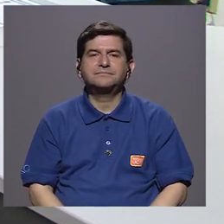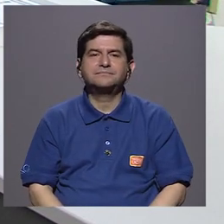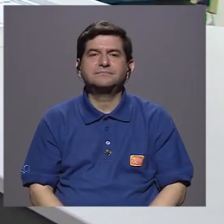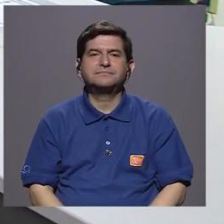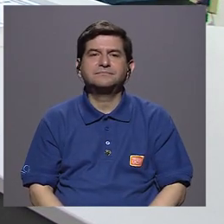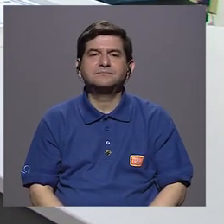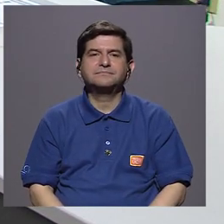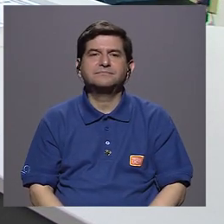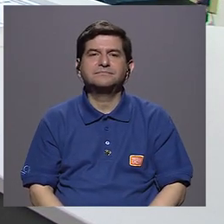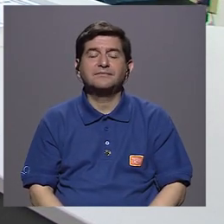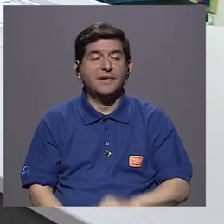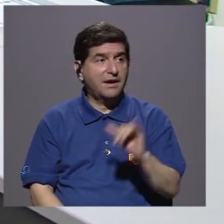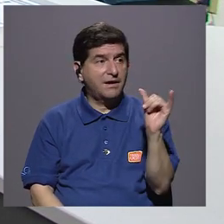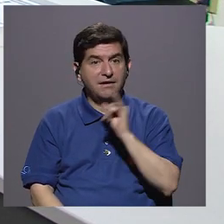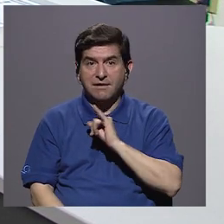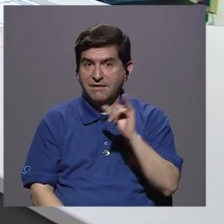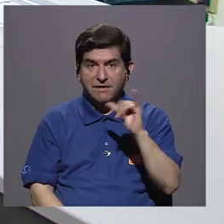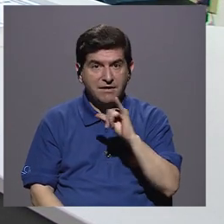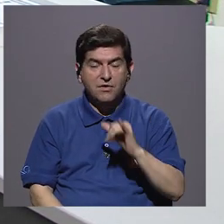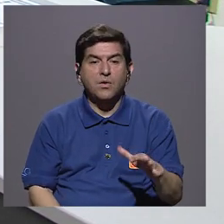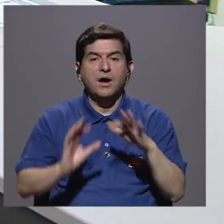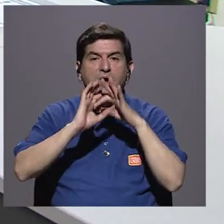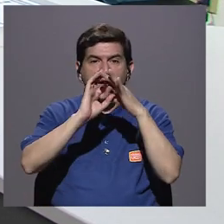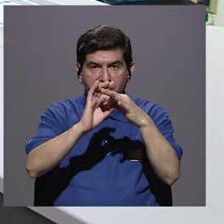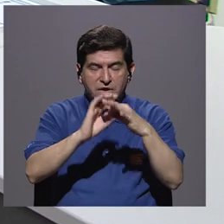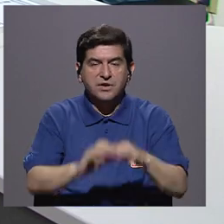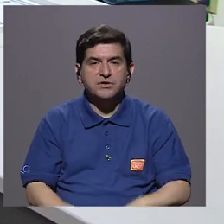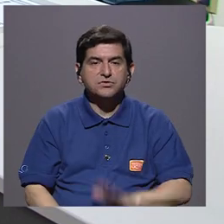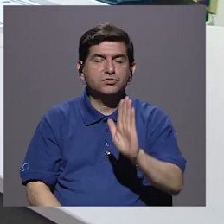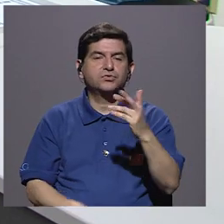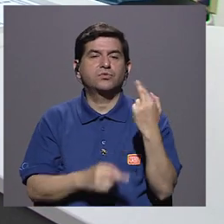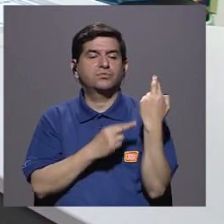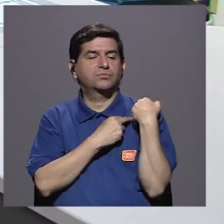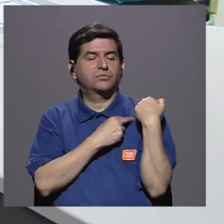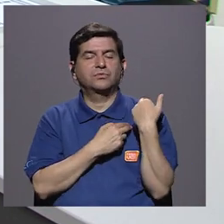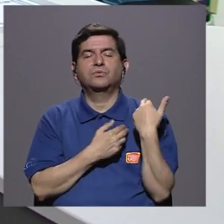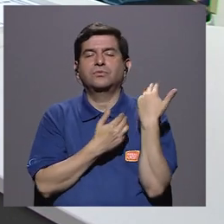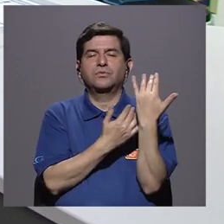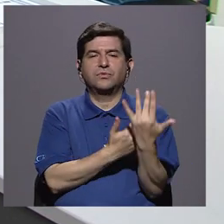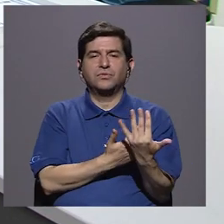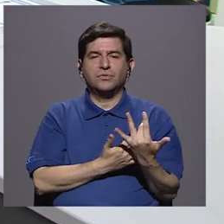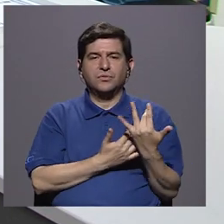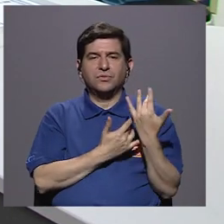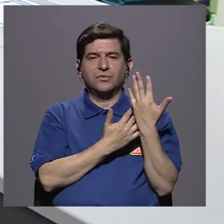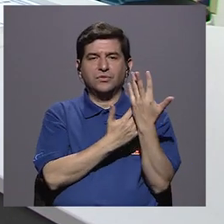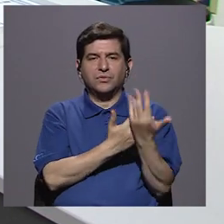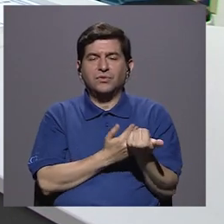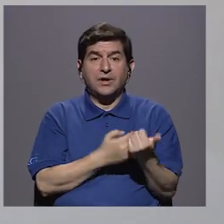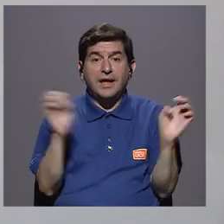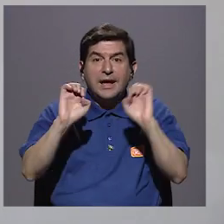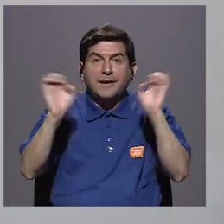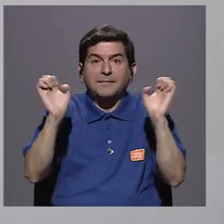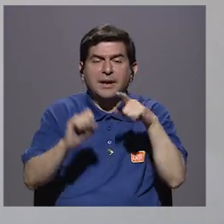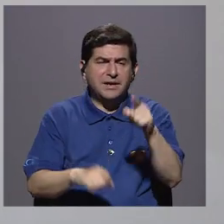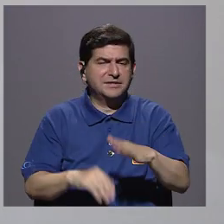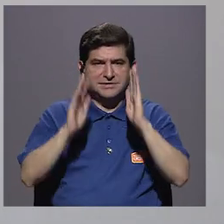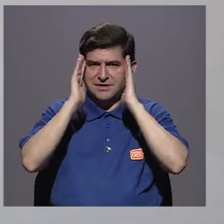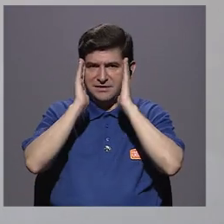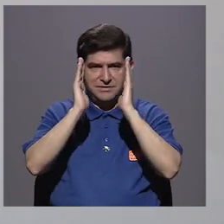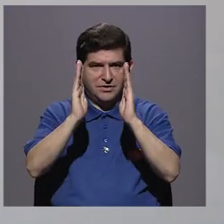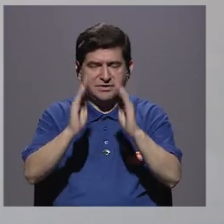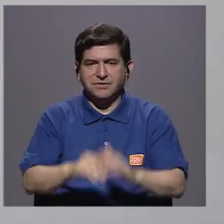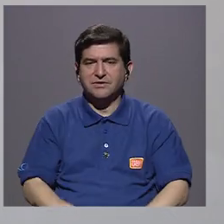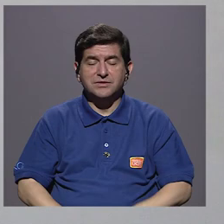y esto también viene relacionado con su deber de esperar. ¿Por qué? Porque en emergencias usted no es